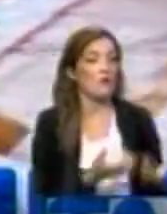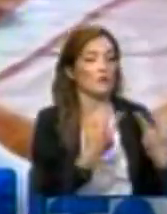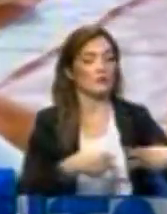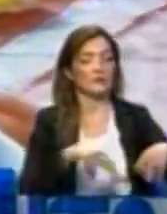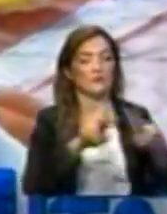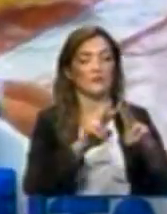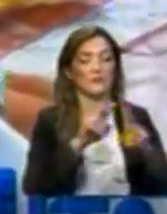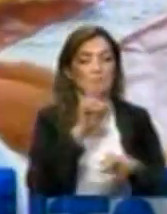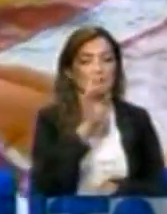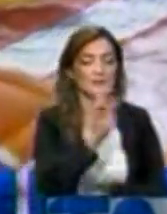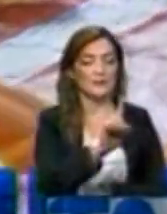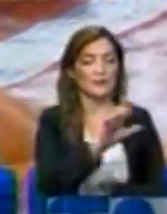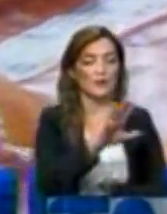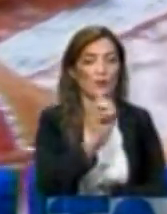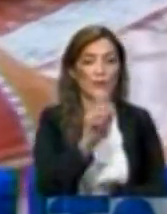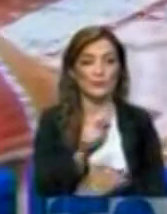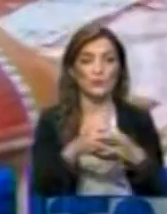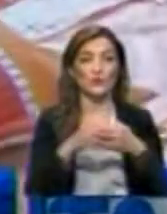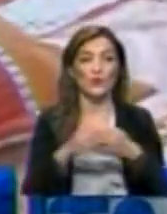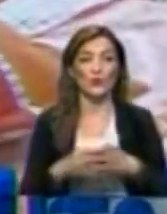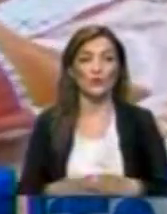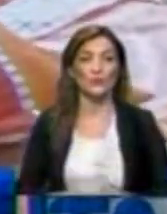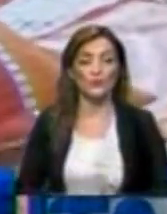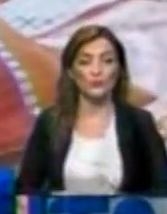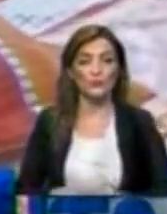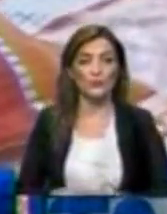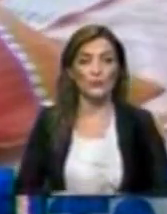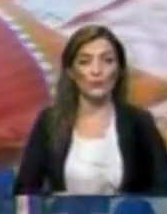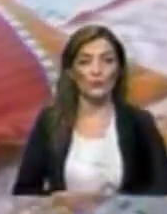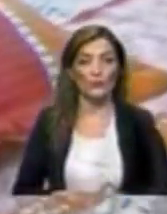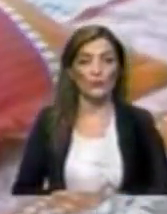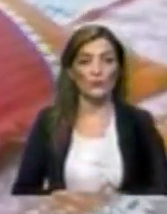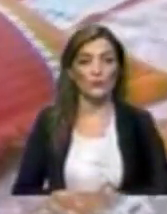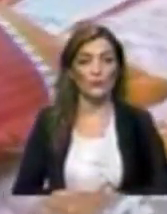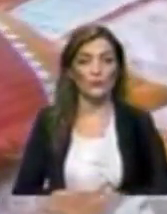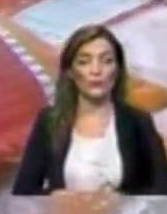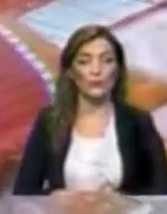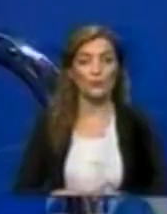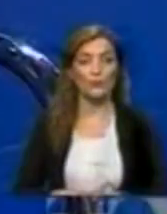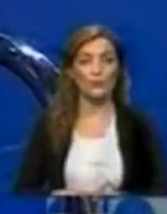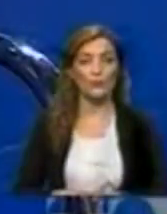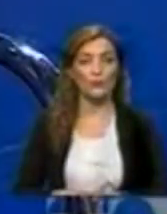costo sería de $150,000. Helen Quiñones, 24 horas.